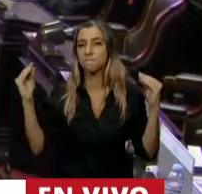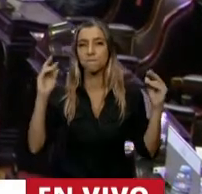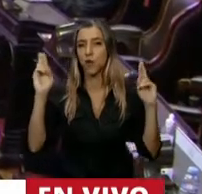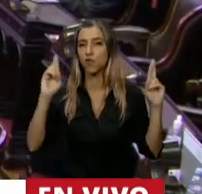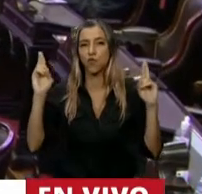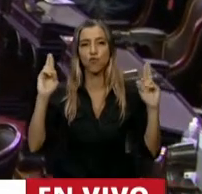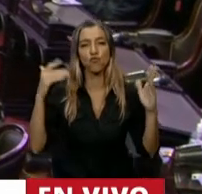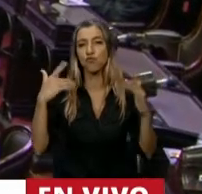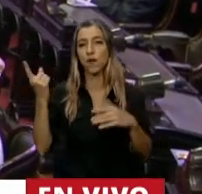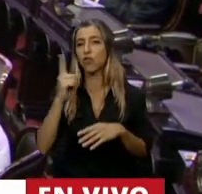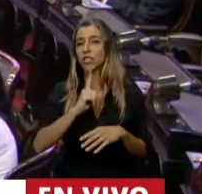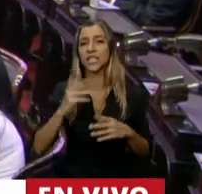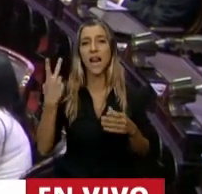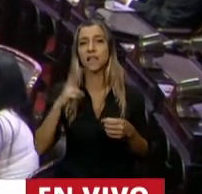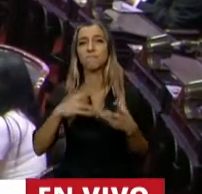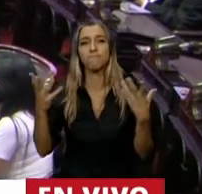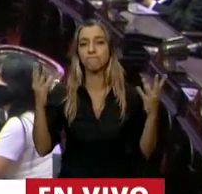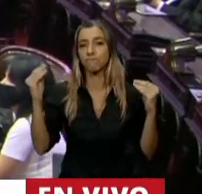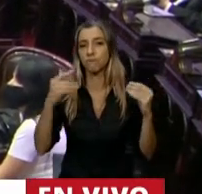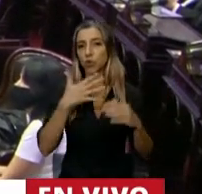Dios. No me van a silenciar, no se puede.